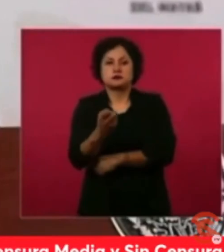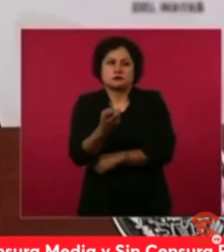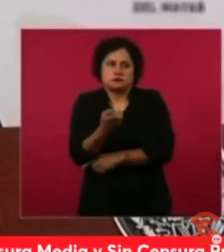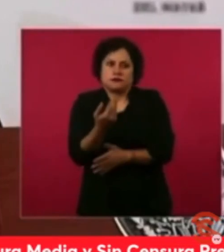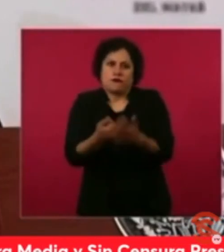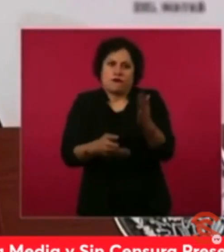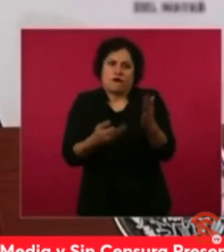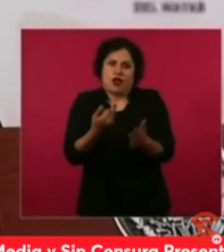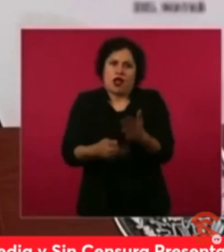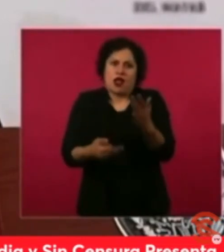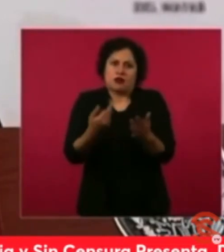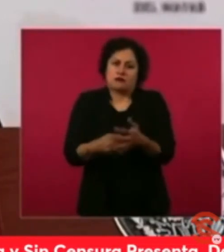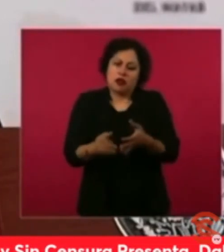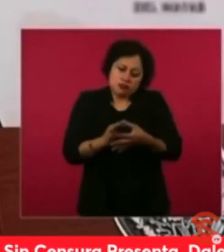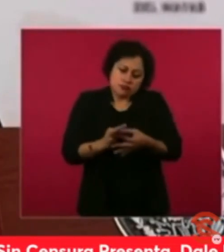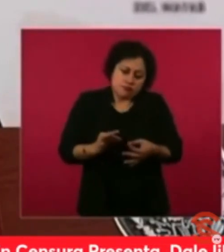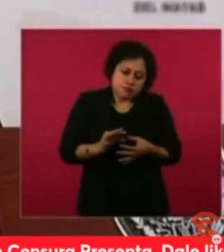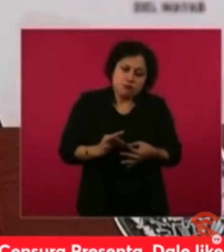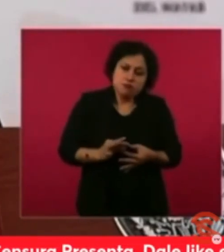Le hace falta color.